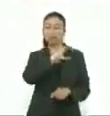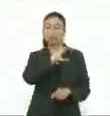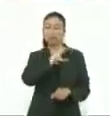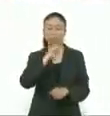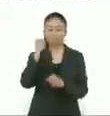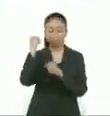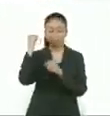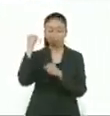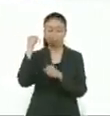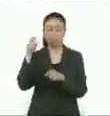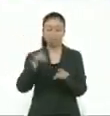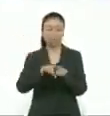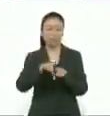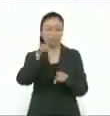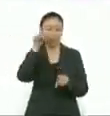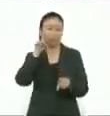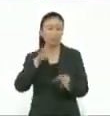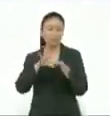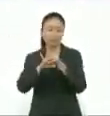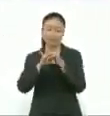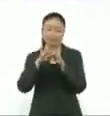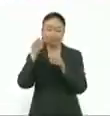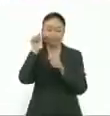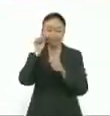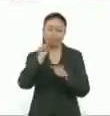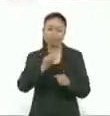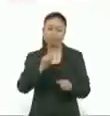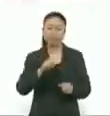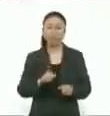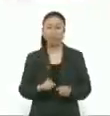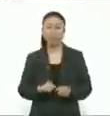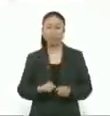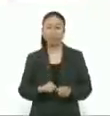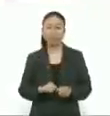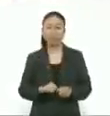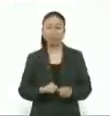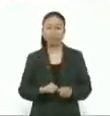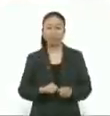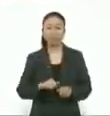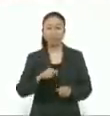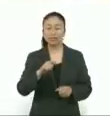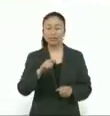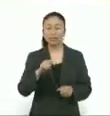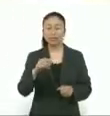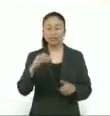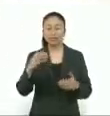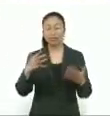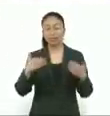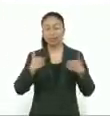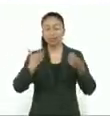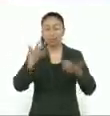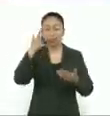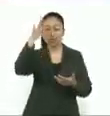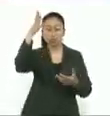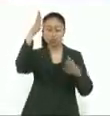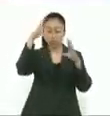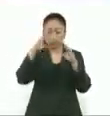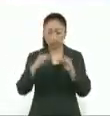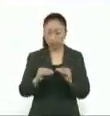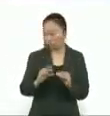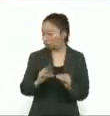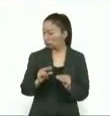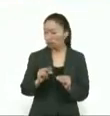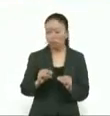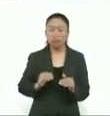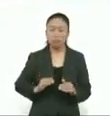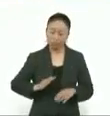Que nunca se apague la luz de la esperanza, que hoy aprendimos a reproducir